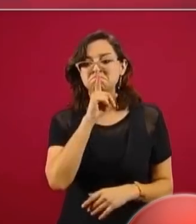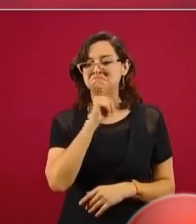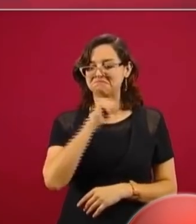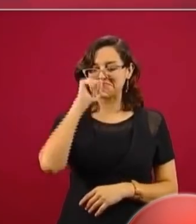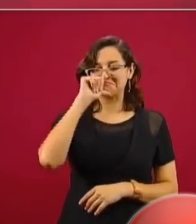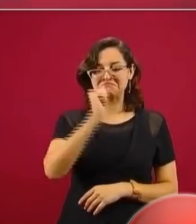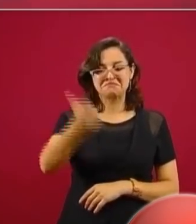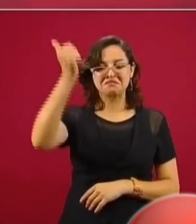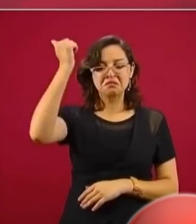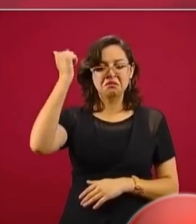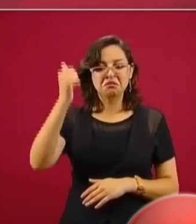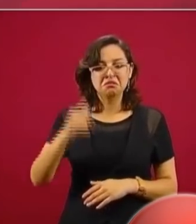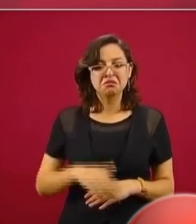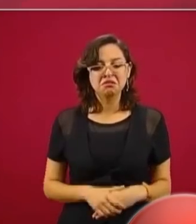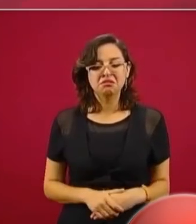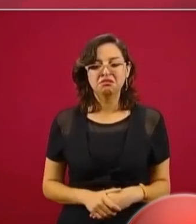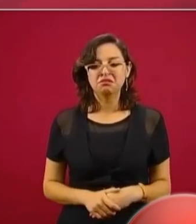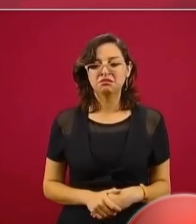Nada.